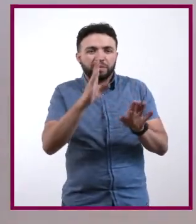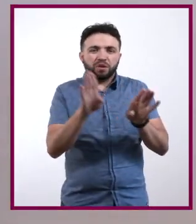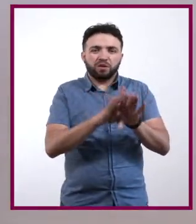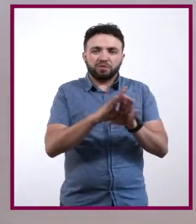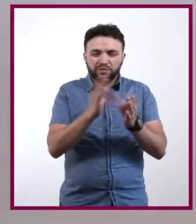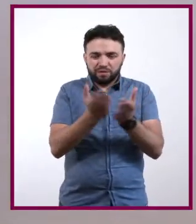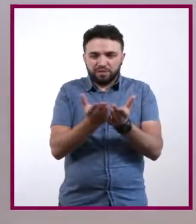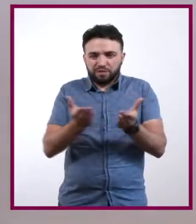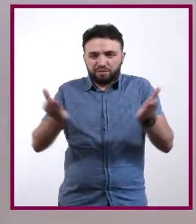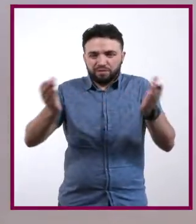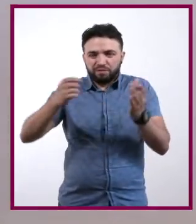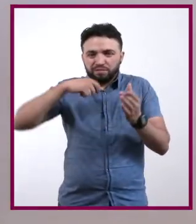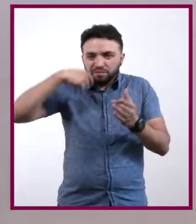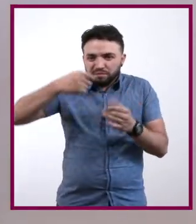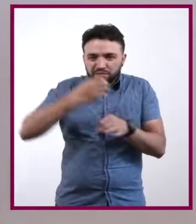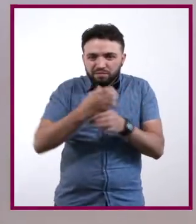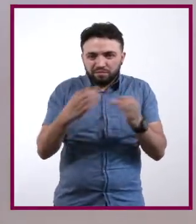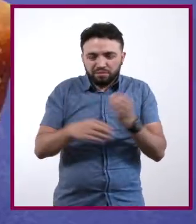porque